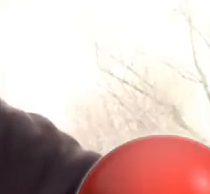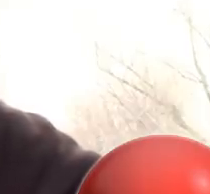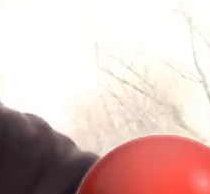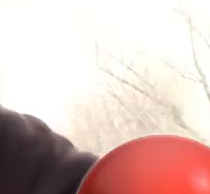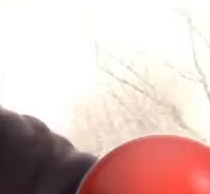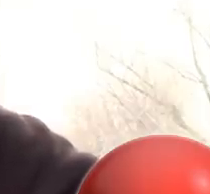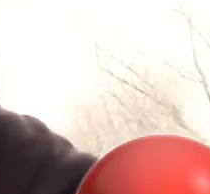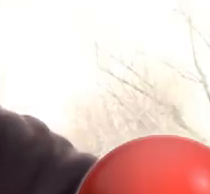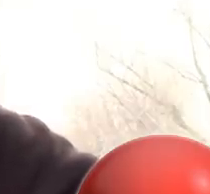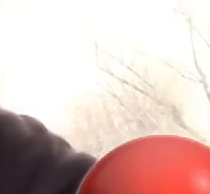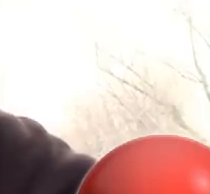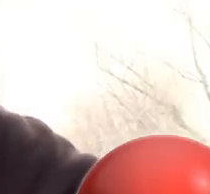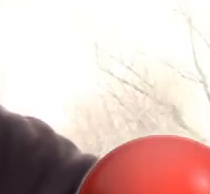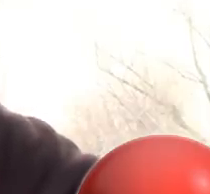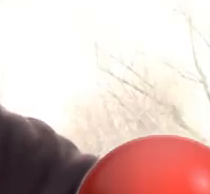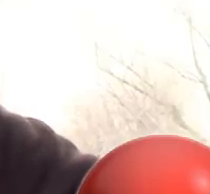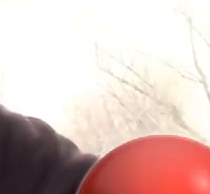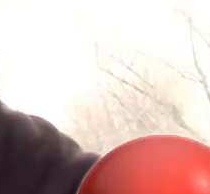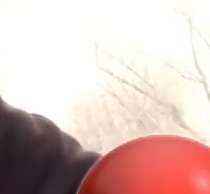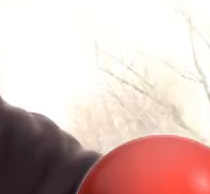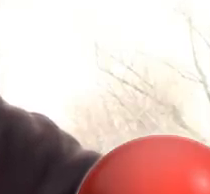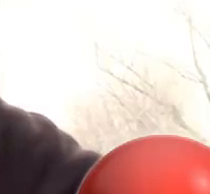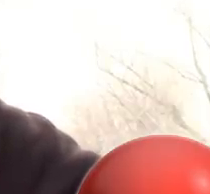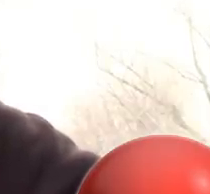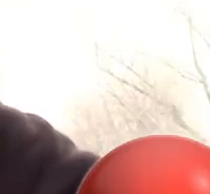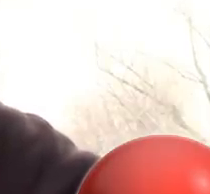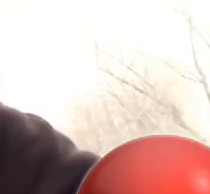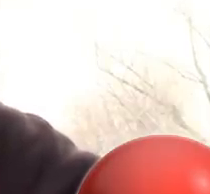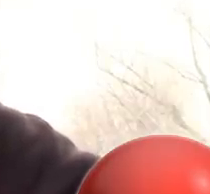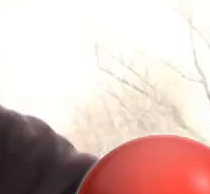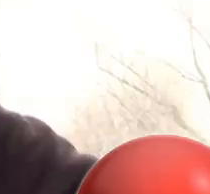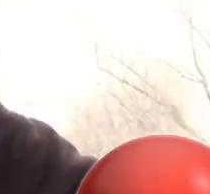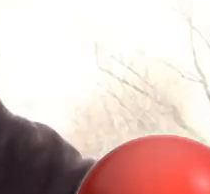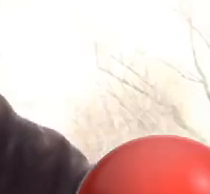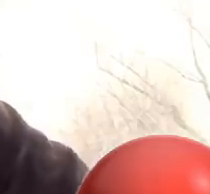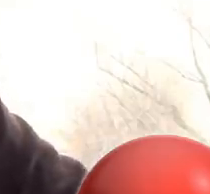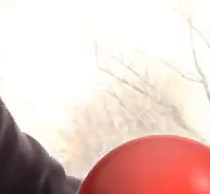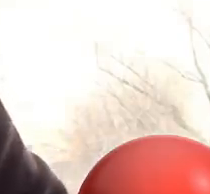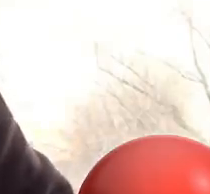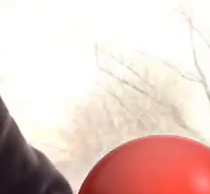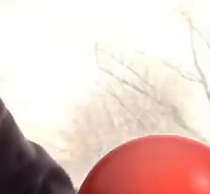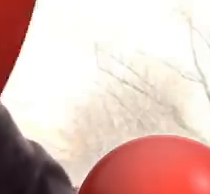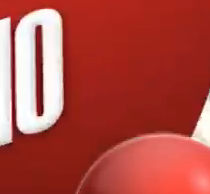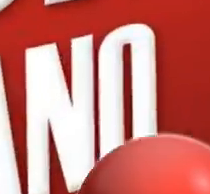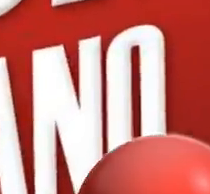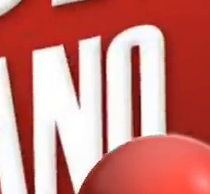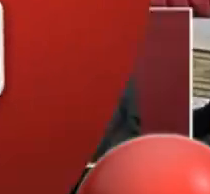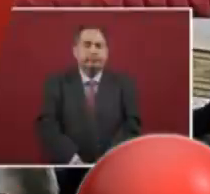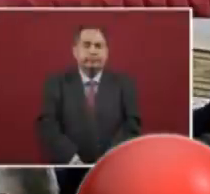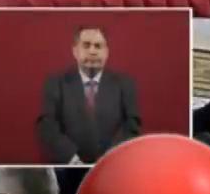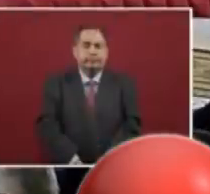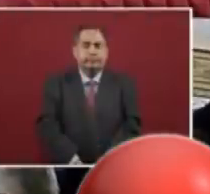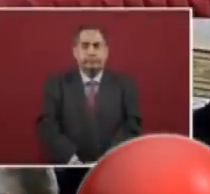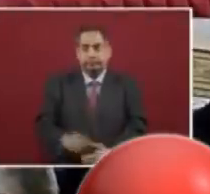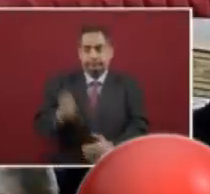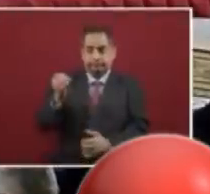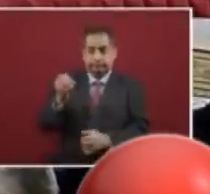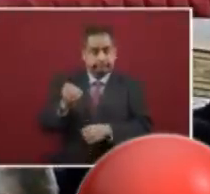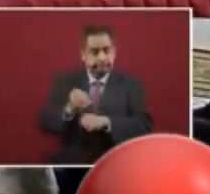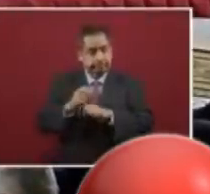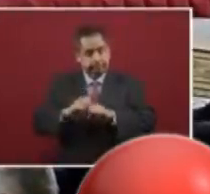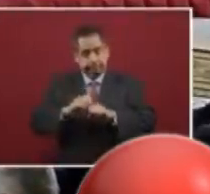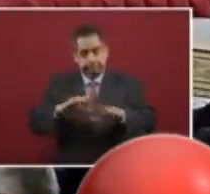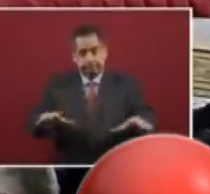platicamos con Rafa Herrera y con Toño, sin pelos en la lengua, sin censura. Bueno, este es el informe general.